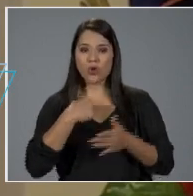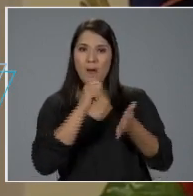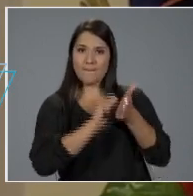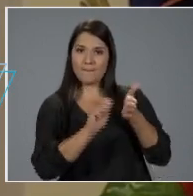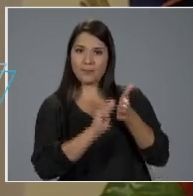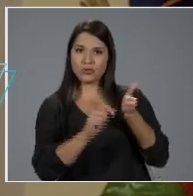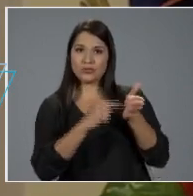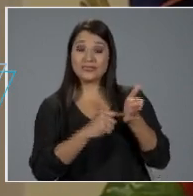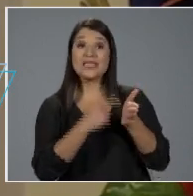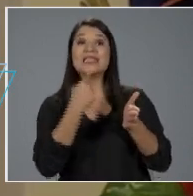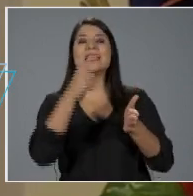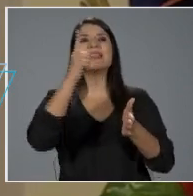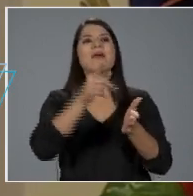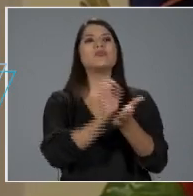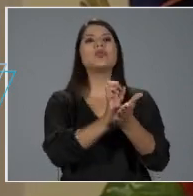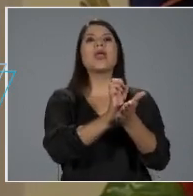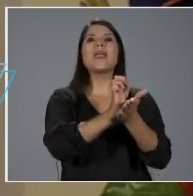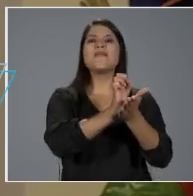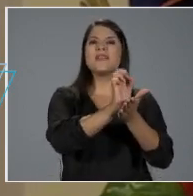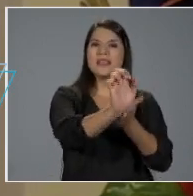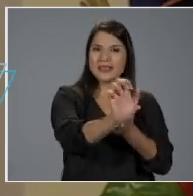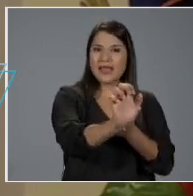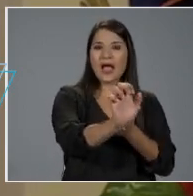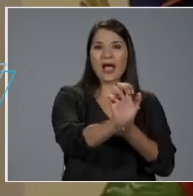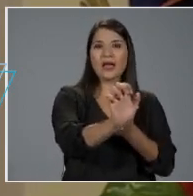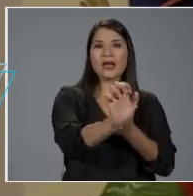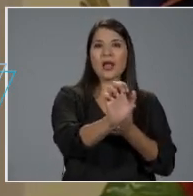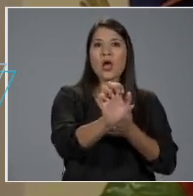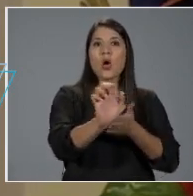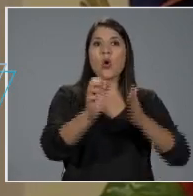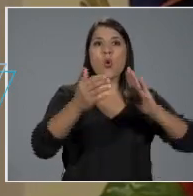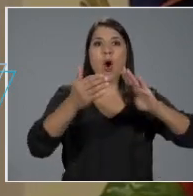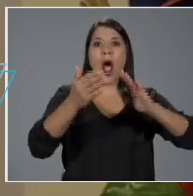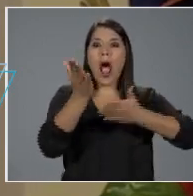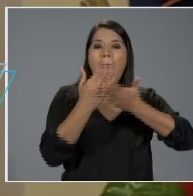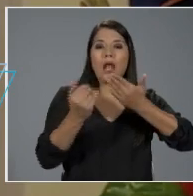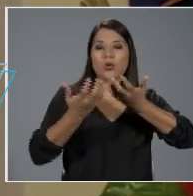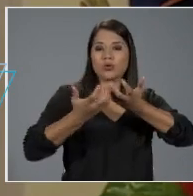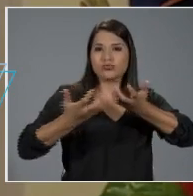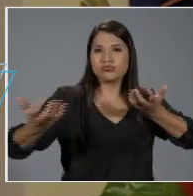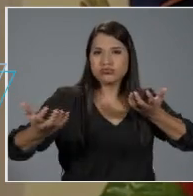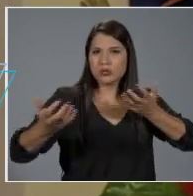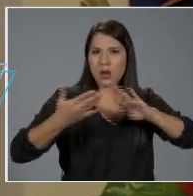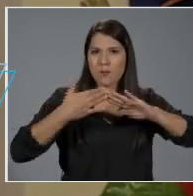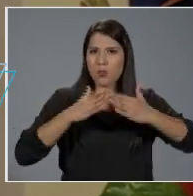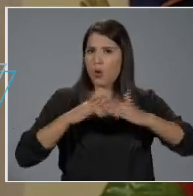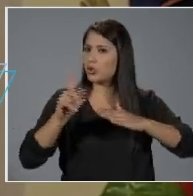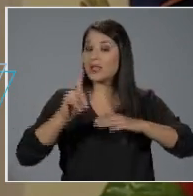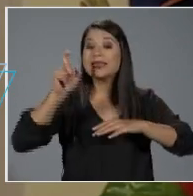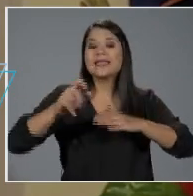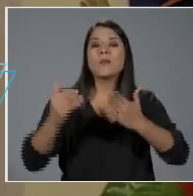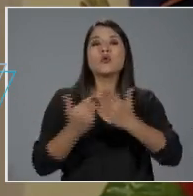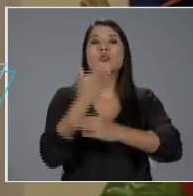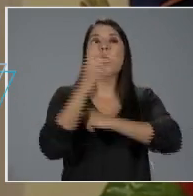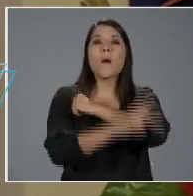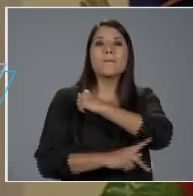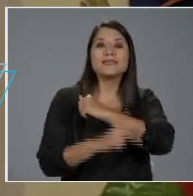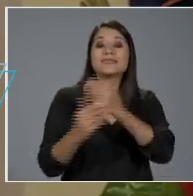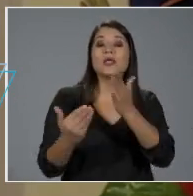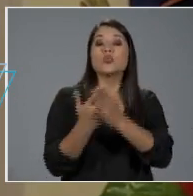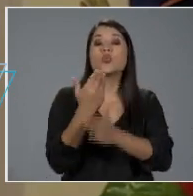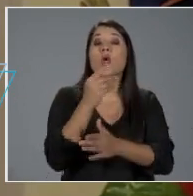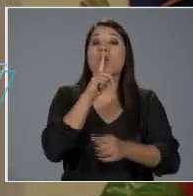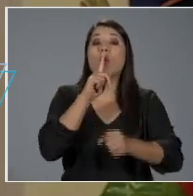acá, hay que evitar un parto histórico que nos divida. Dijo, hay que crear una nueva república y un nuevo